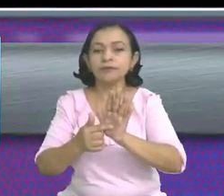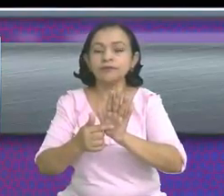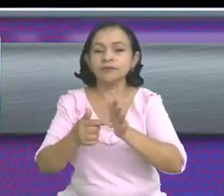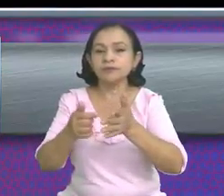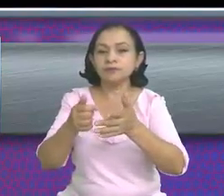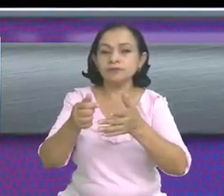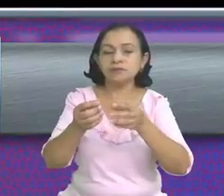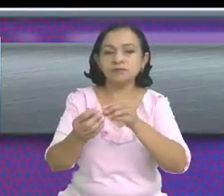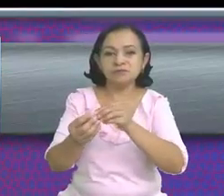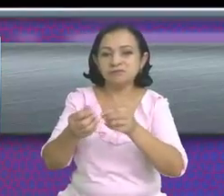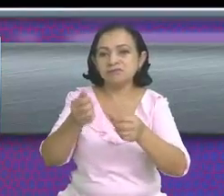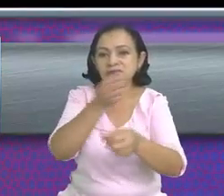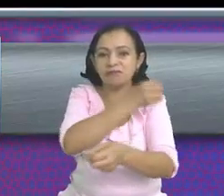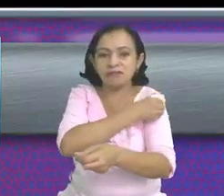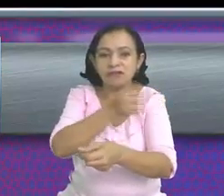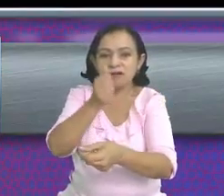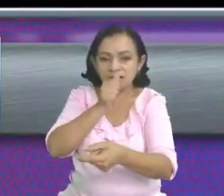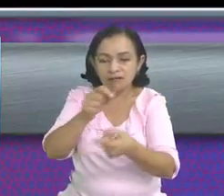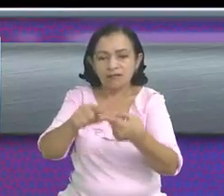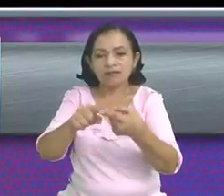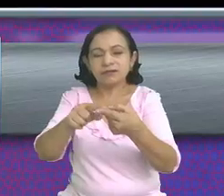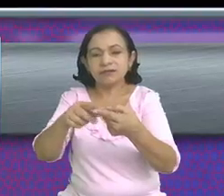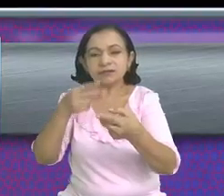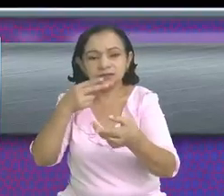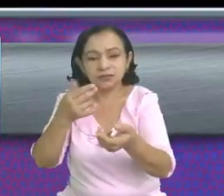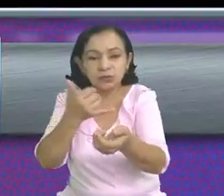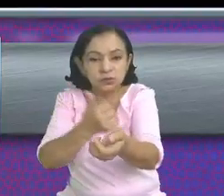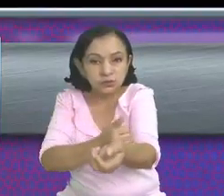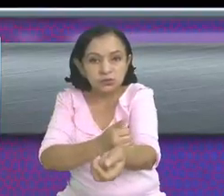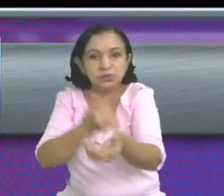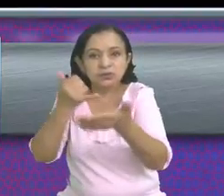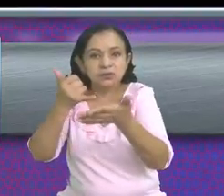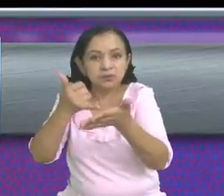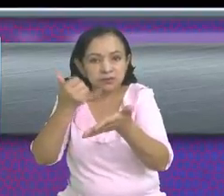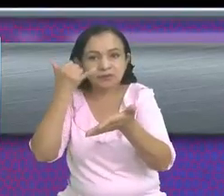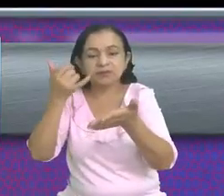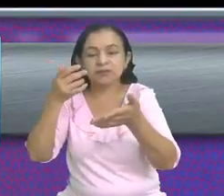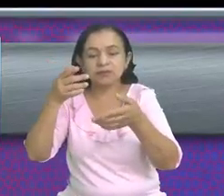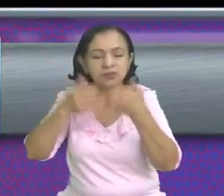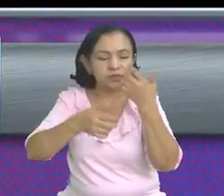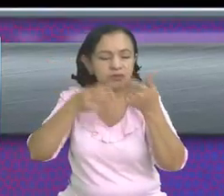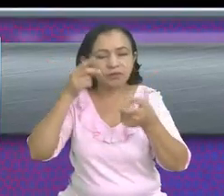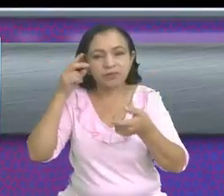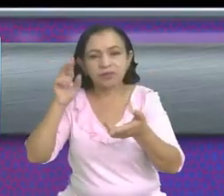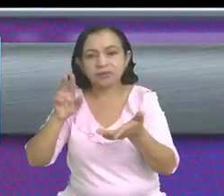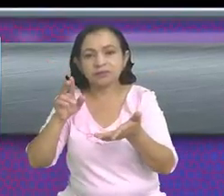licor, drogas, adicciones, y eso te da irritabilidad, cambios de humor, problemas del sueño. Ojo